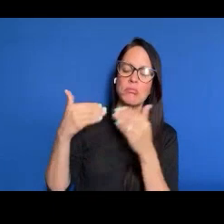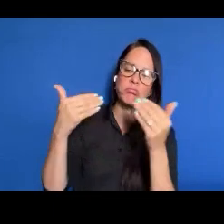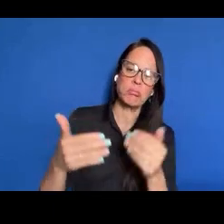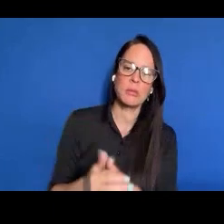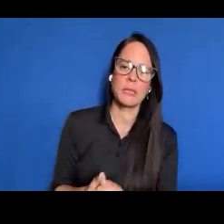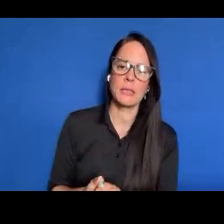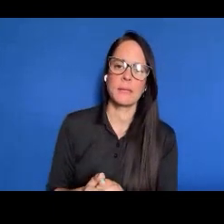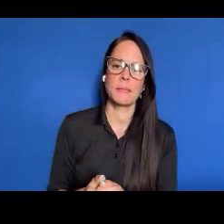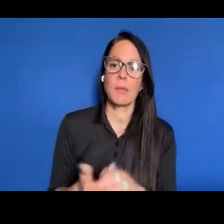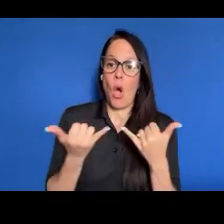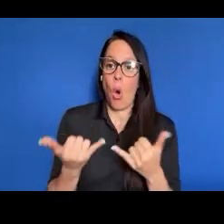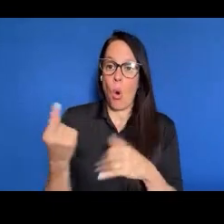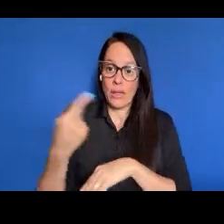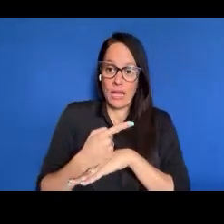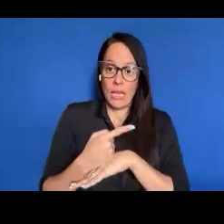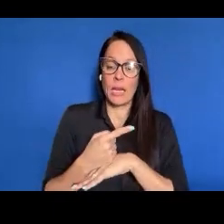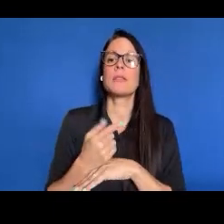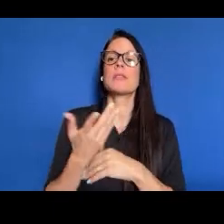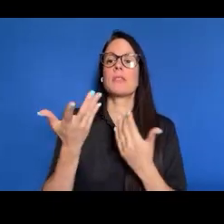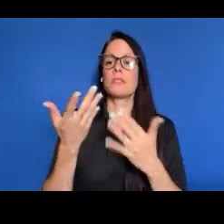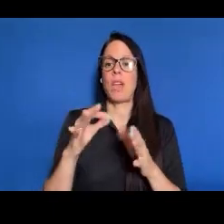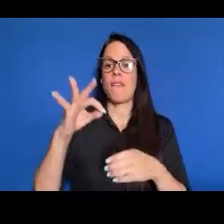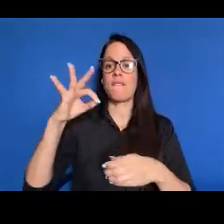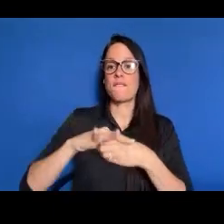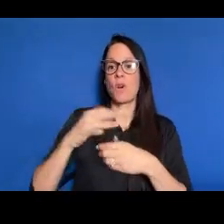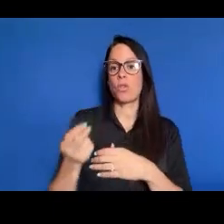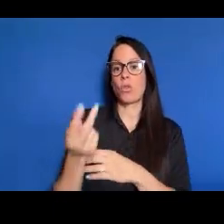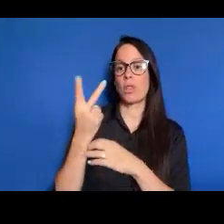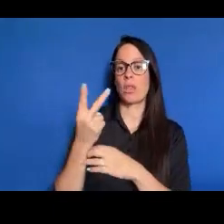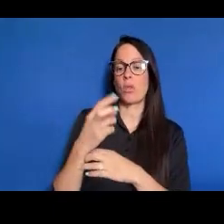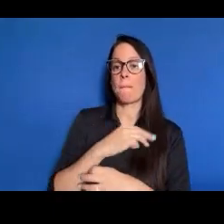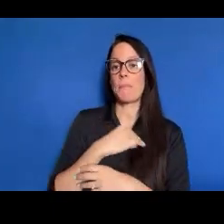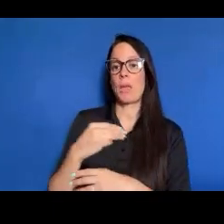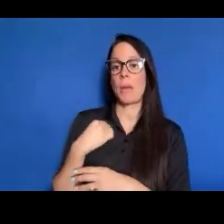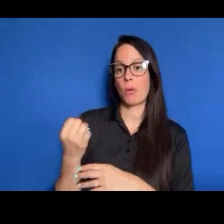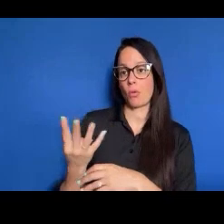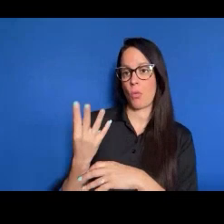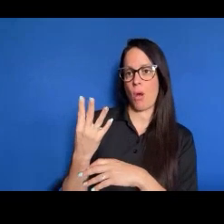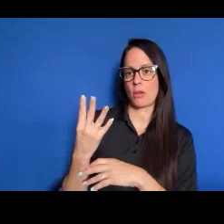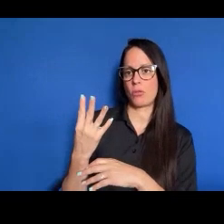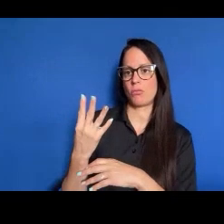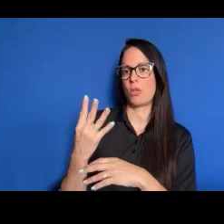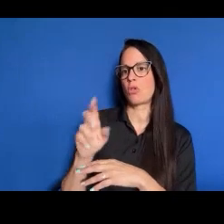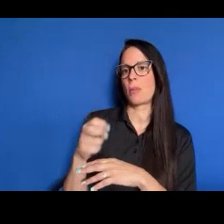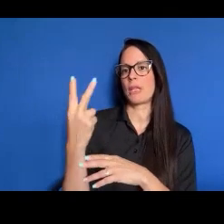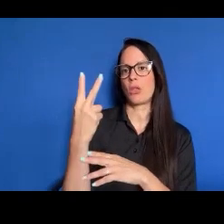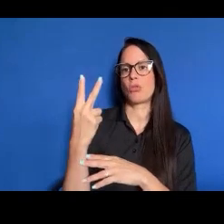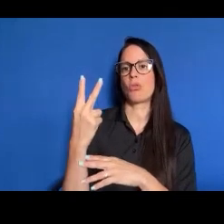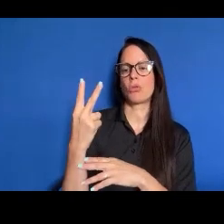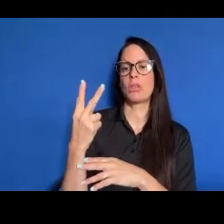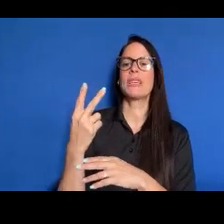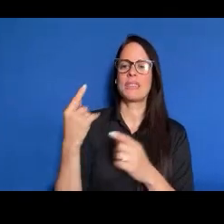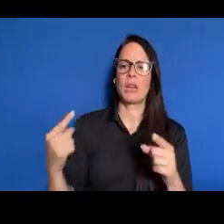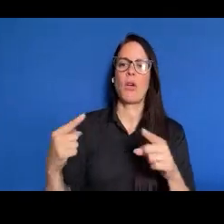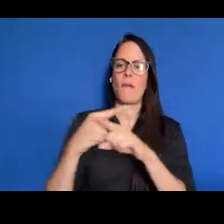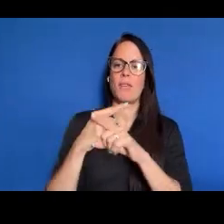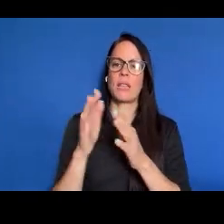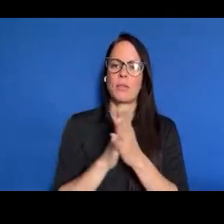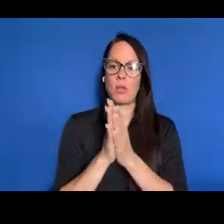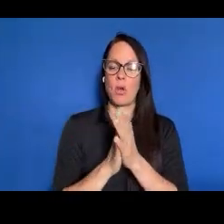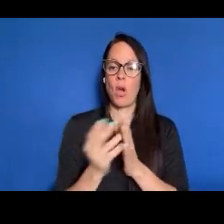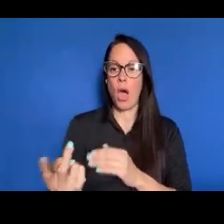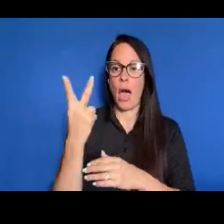hemos recibido los votos de 2 miembros de los 4 miembros del comité que informaron no presentar algún conflicto de interés. Ambos votos recomiendan que las